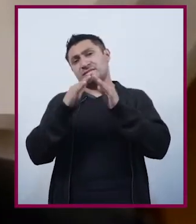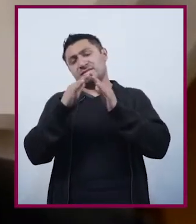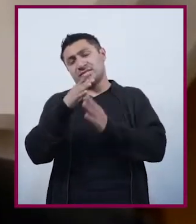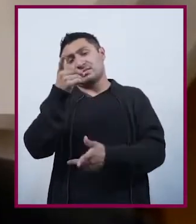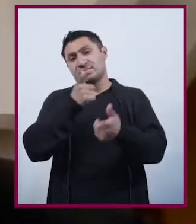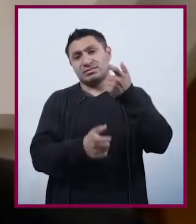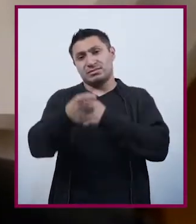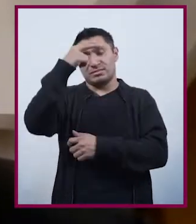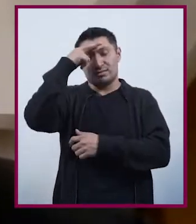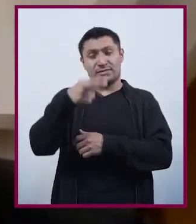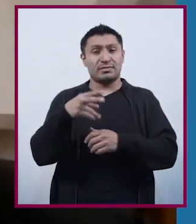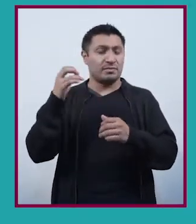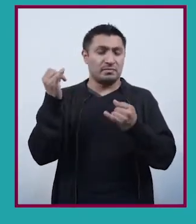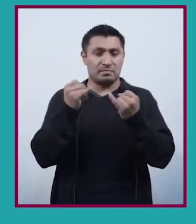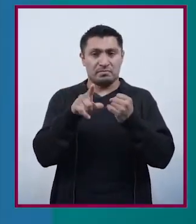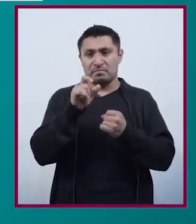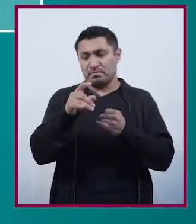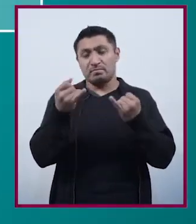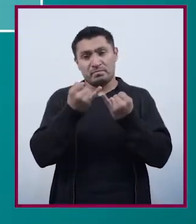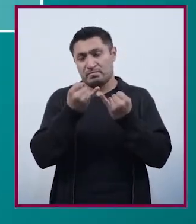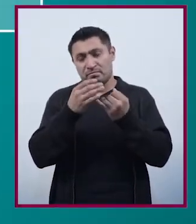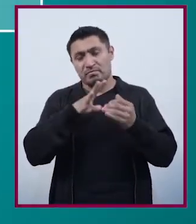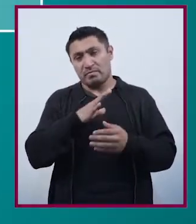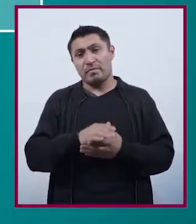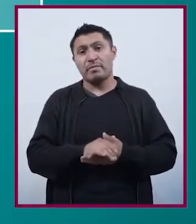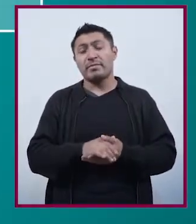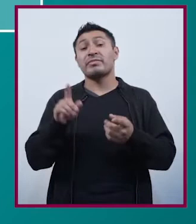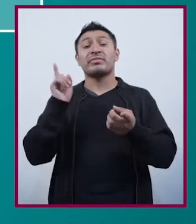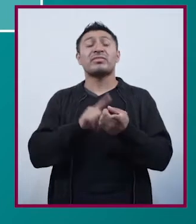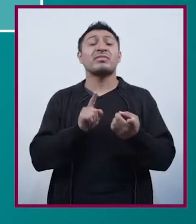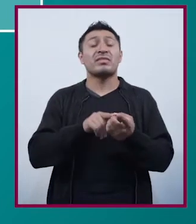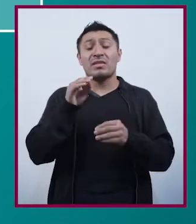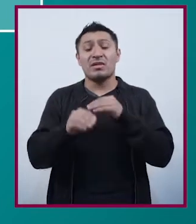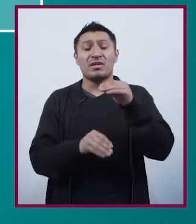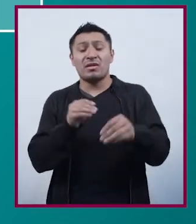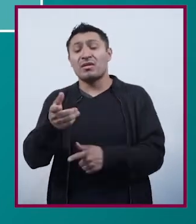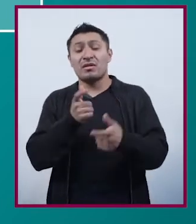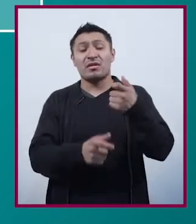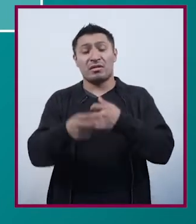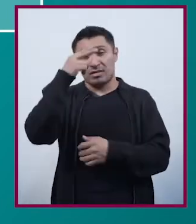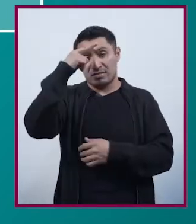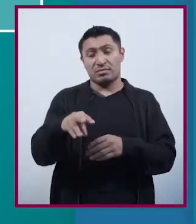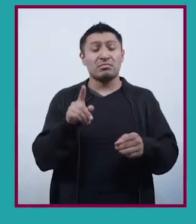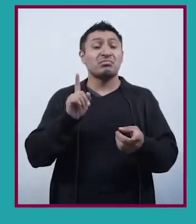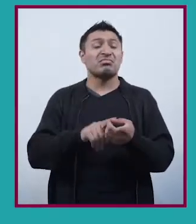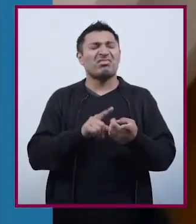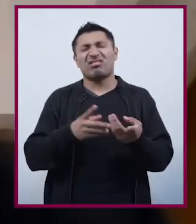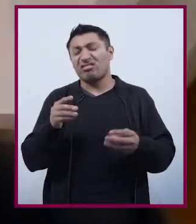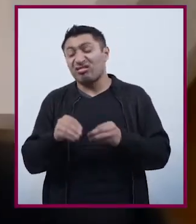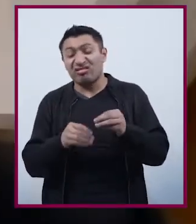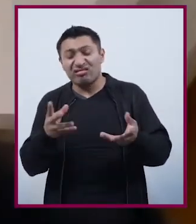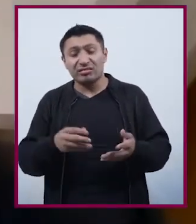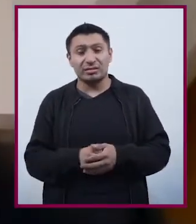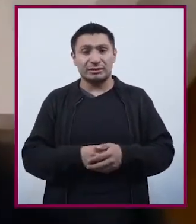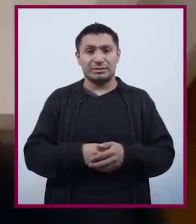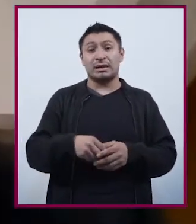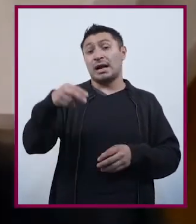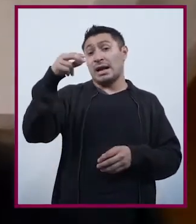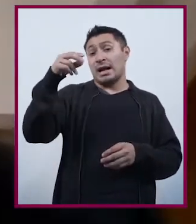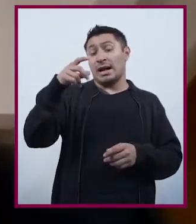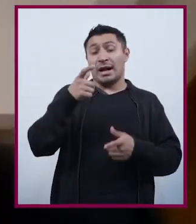la Casa de Moneda de México. ¿En dónde se fabrican las monedas mexicanas? Las